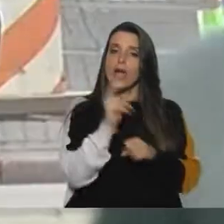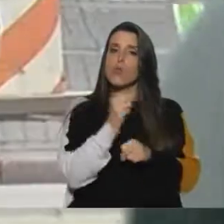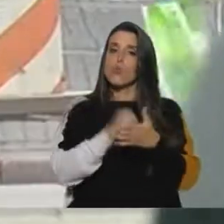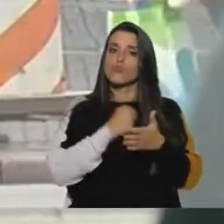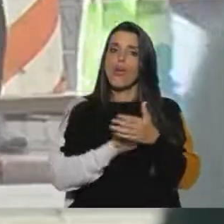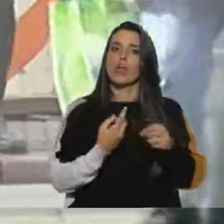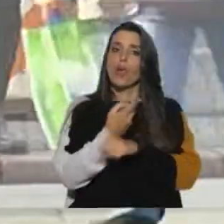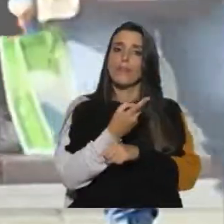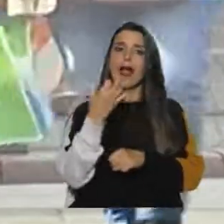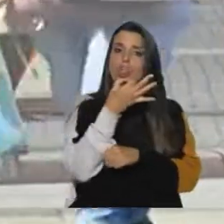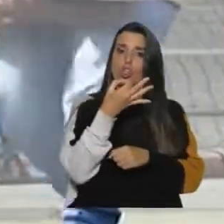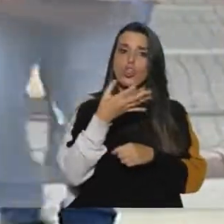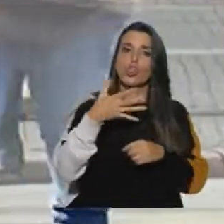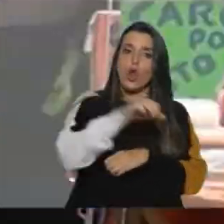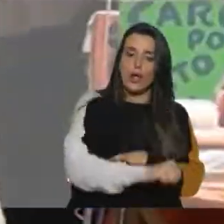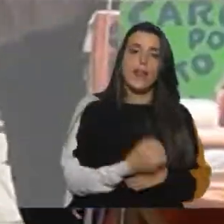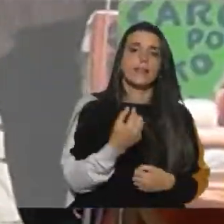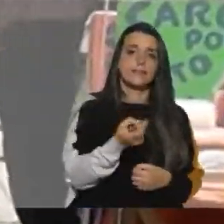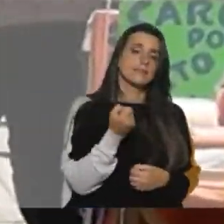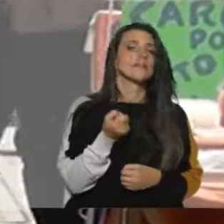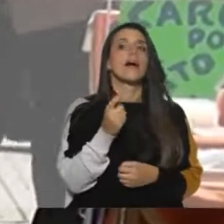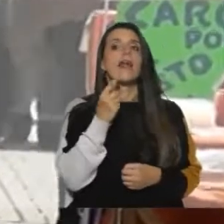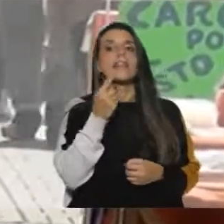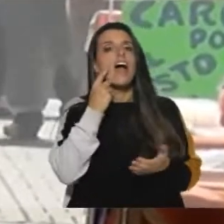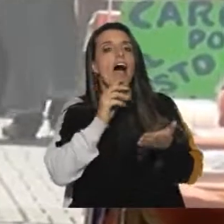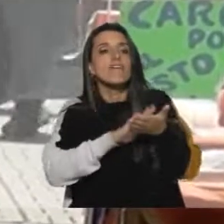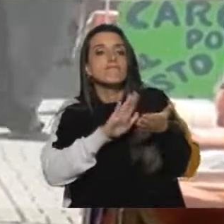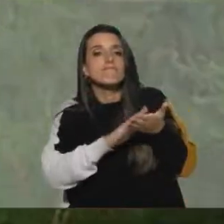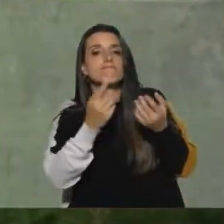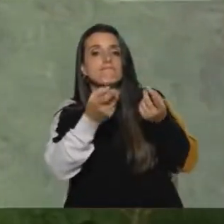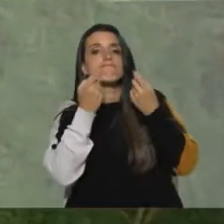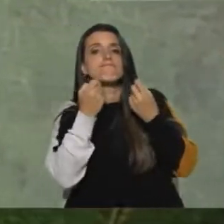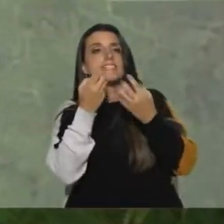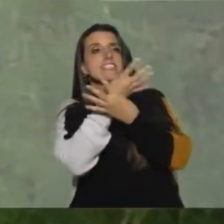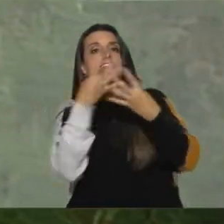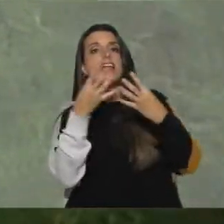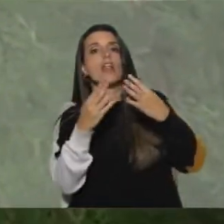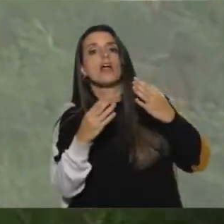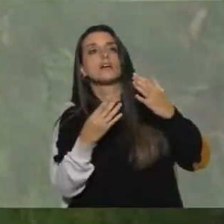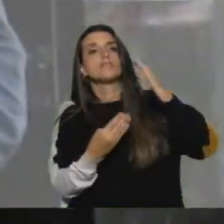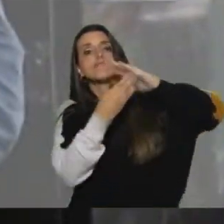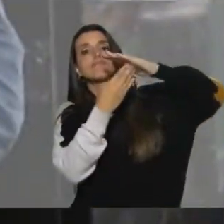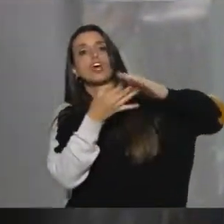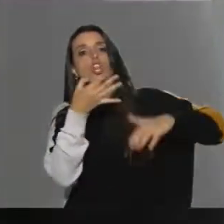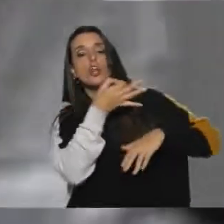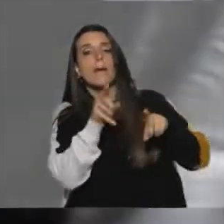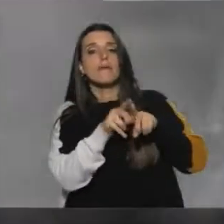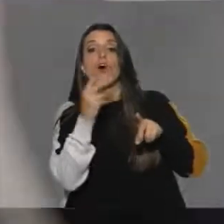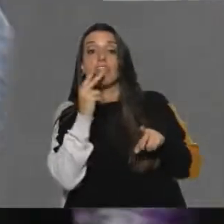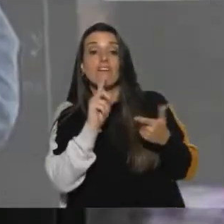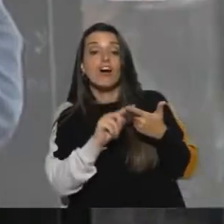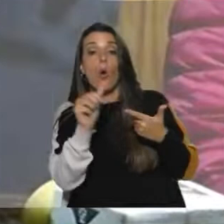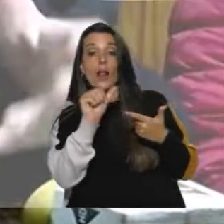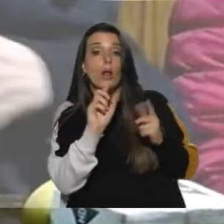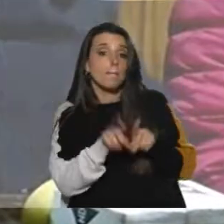el narcotráfico y que en ese sentido debería revisar la política general de drogas, así como lo hizo con el tabaco y el